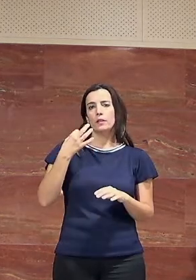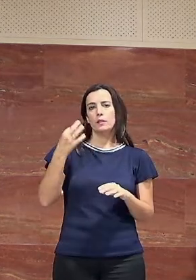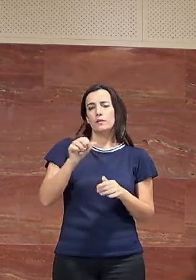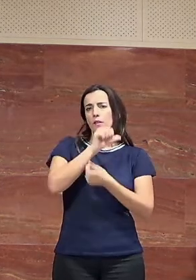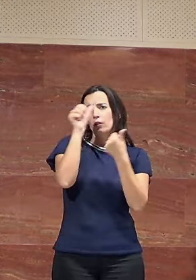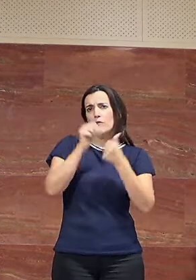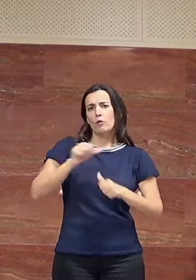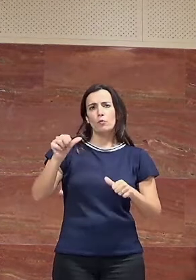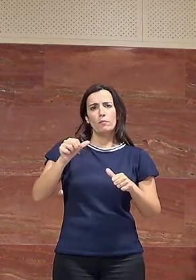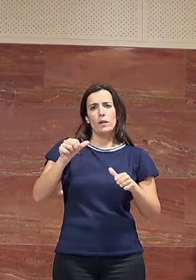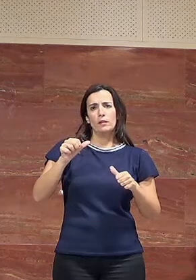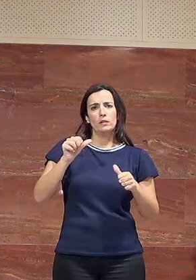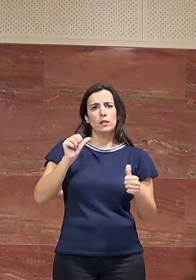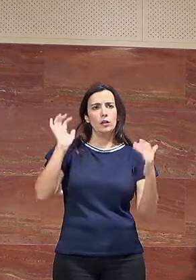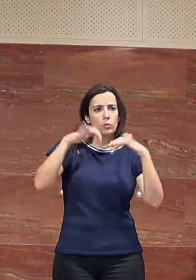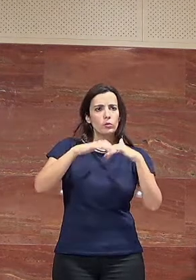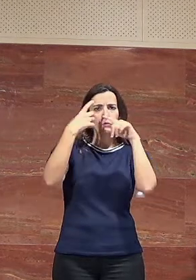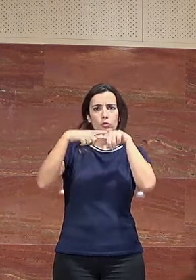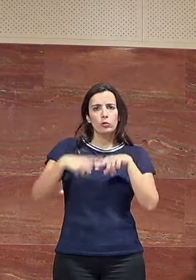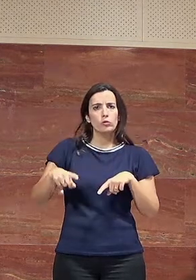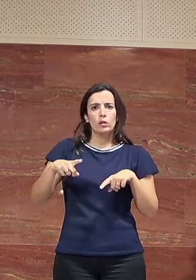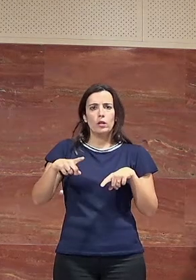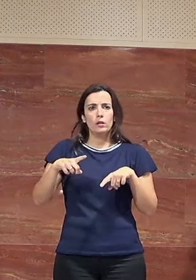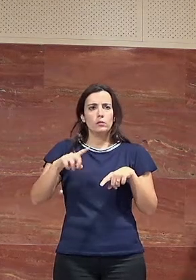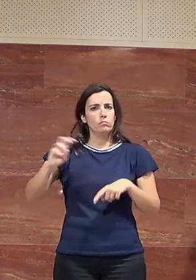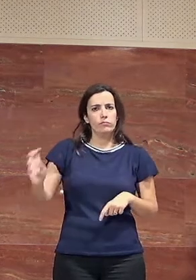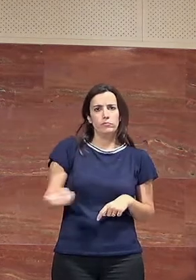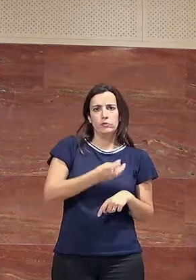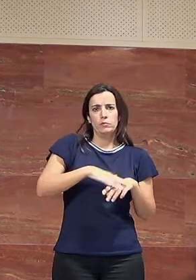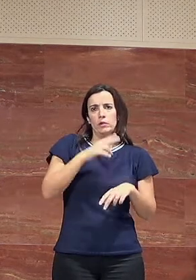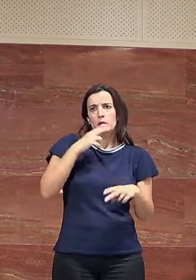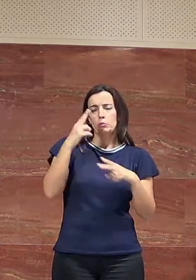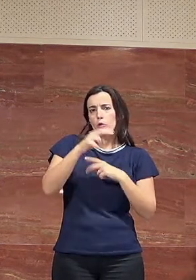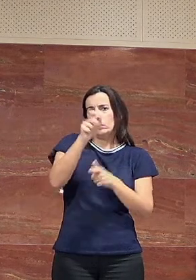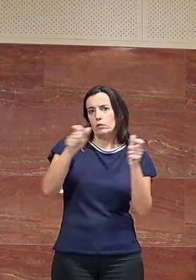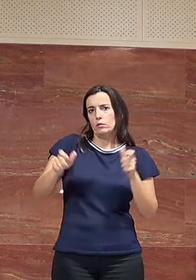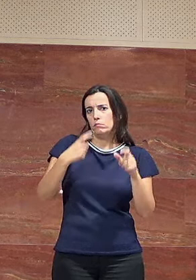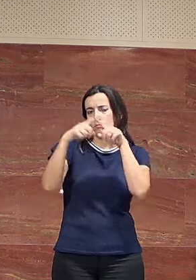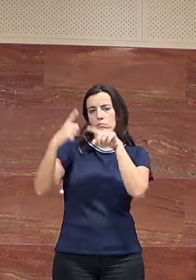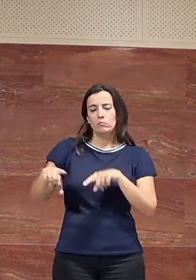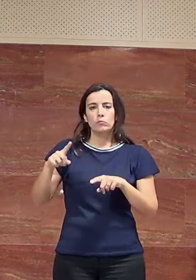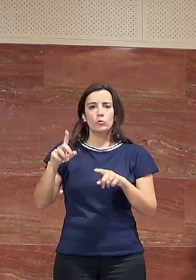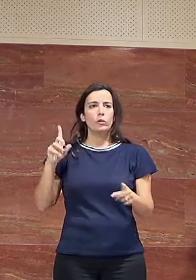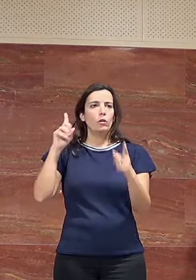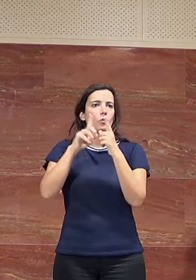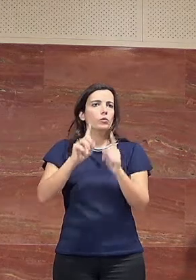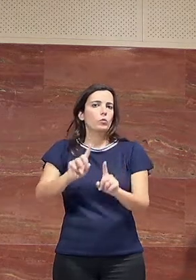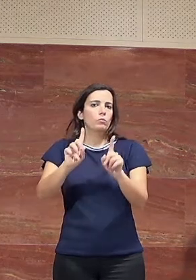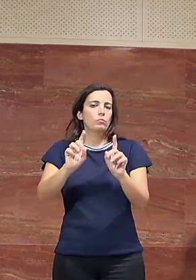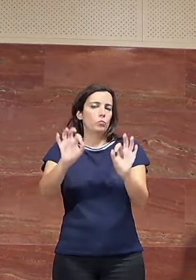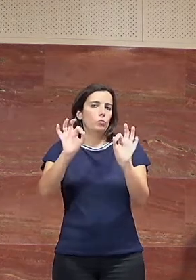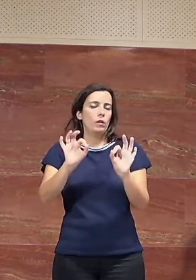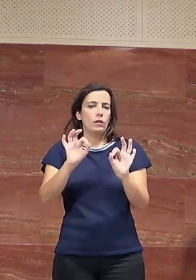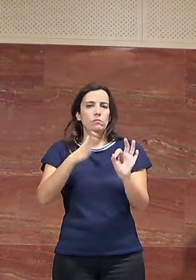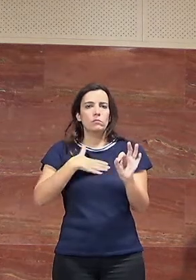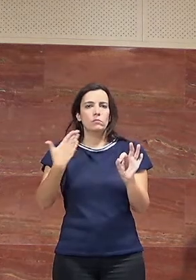formas de asiento para responder a necesidades variadas, desde la persona que hace un encuentro muy puntual a quien quiere tener una estancia